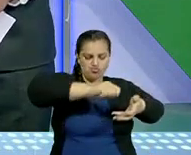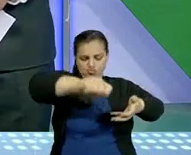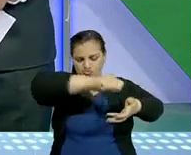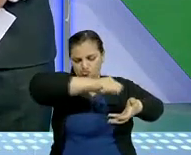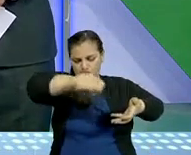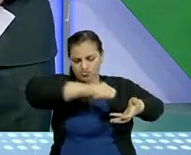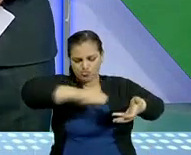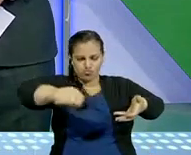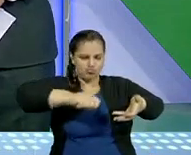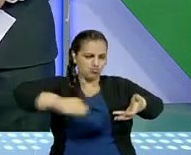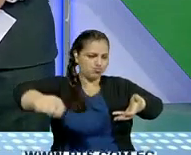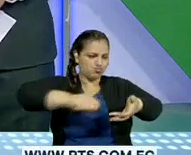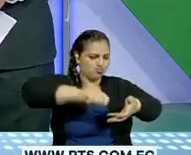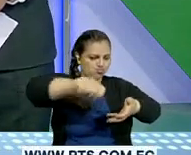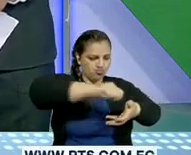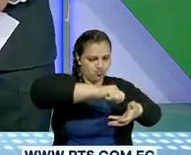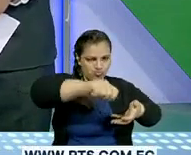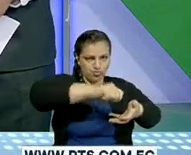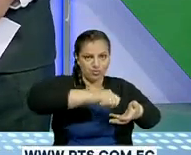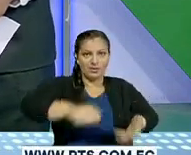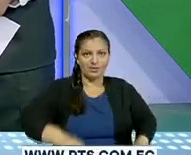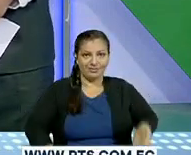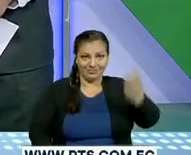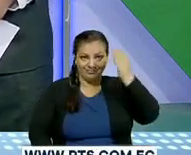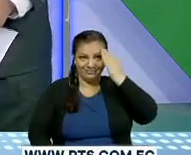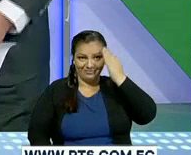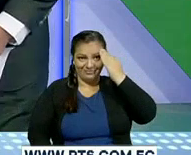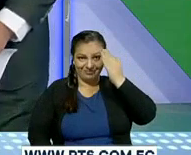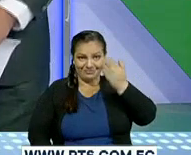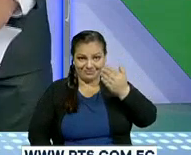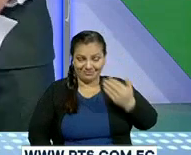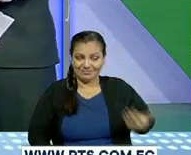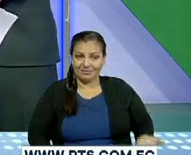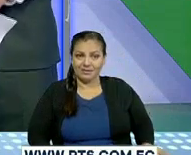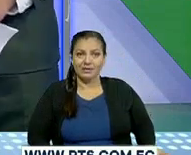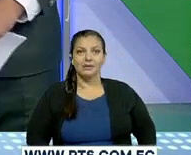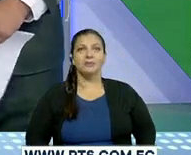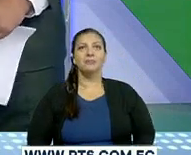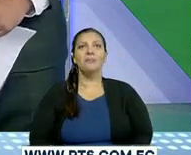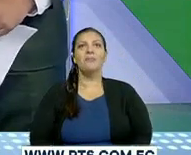Oiga, sí. Así, con cepillo de fierro. Ahora, nuestro...